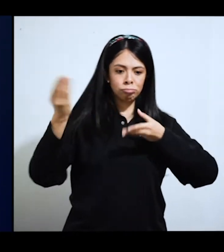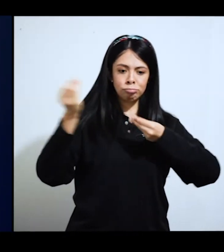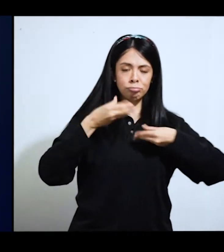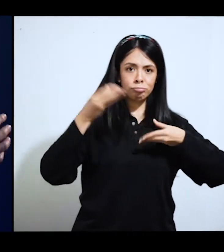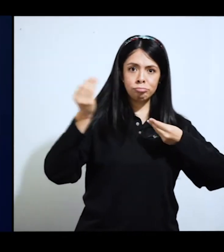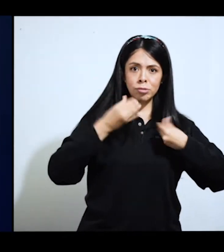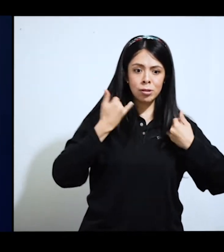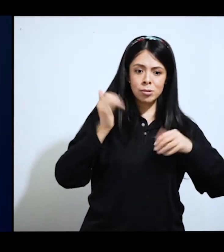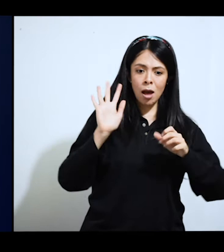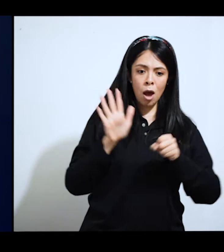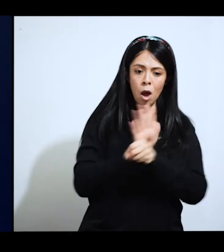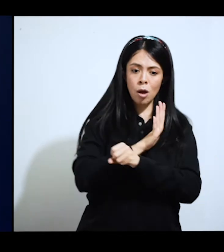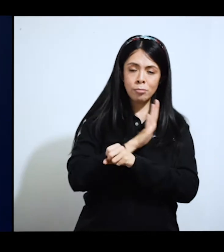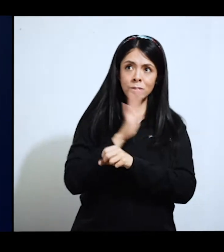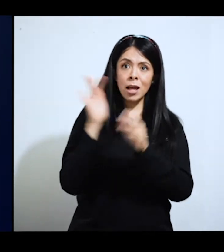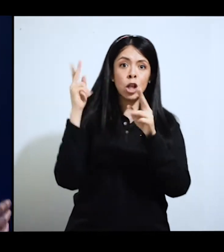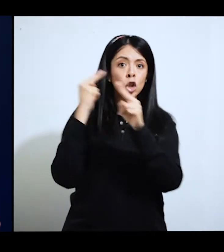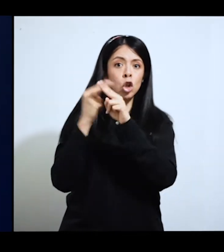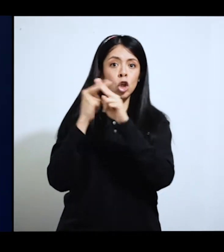que en tu nombre, Jesús,